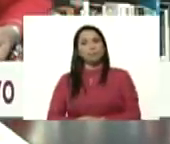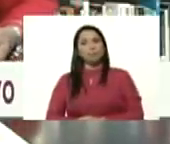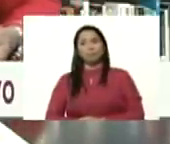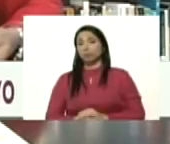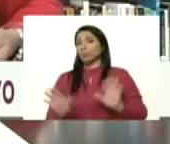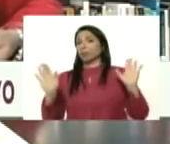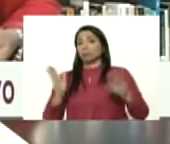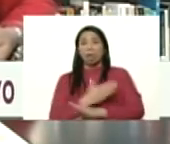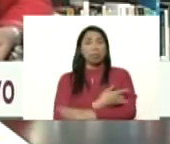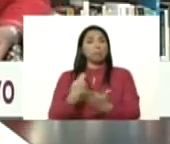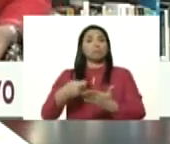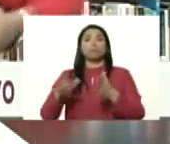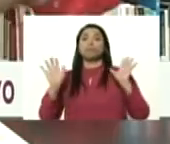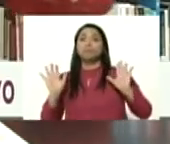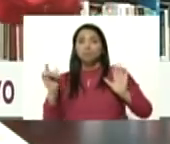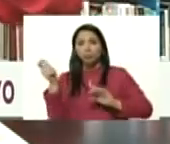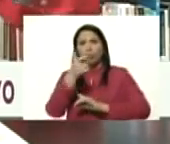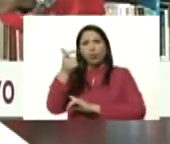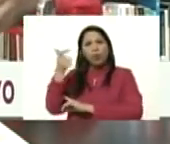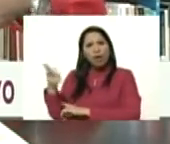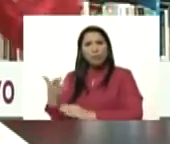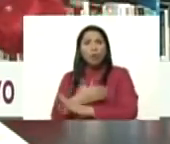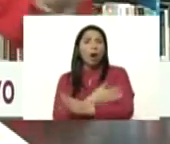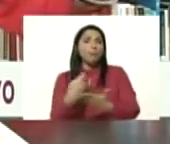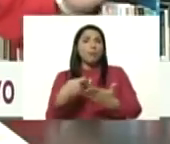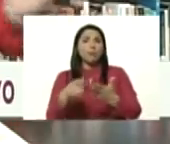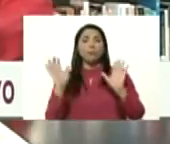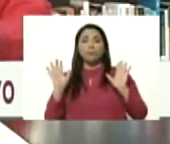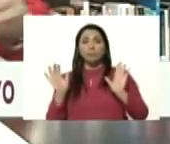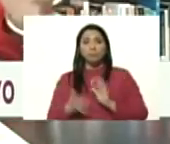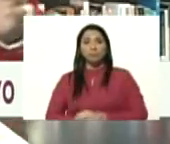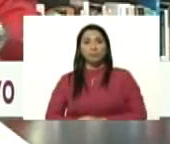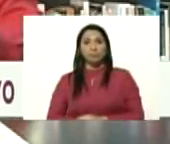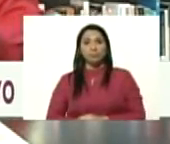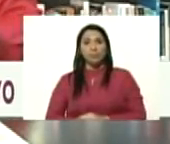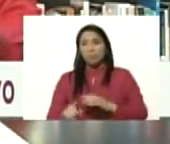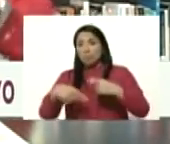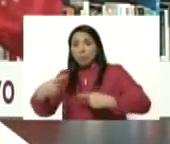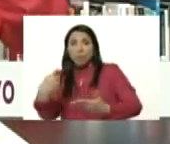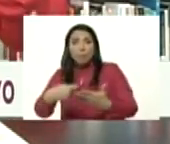pues. Buscaremos prepago, no sé, pospago.